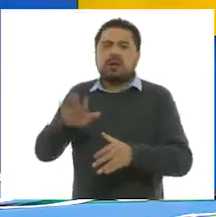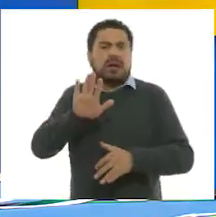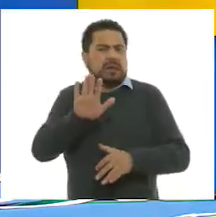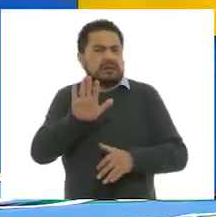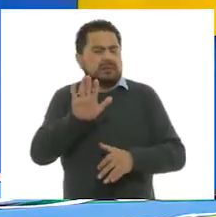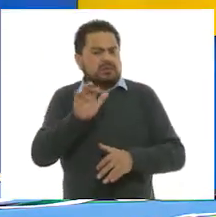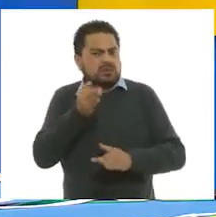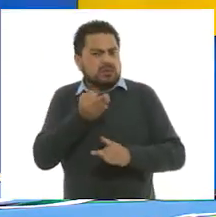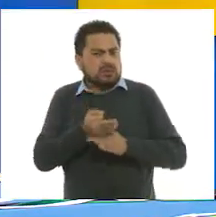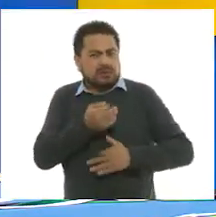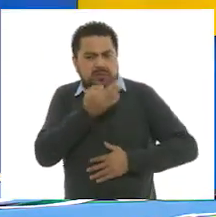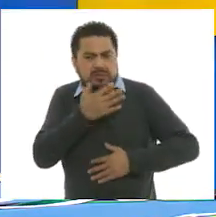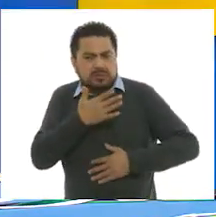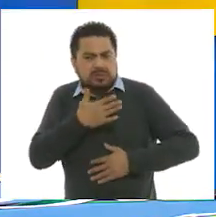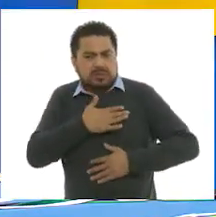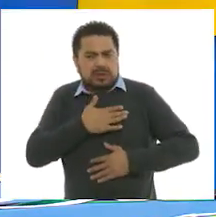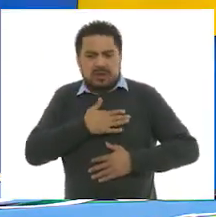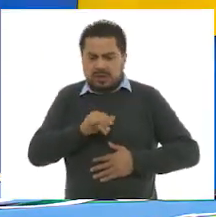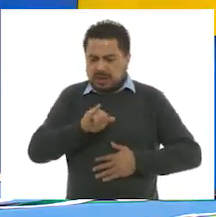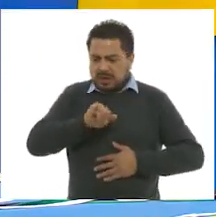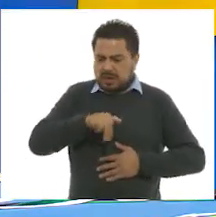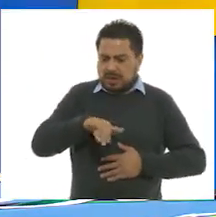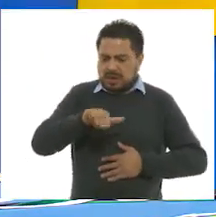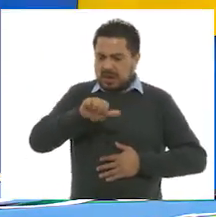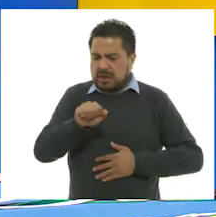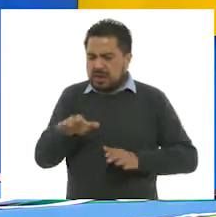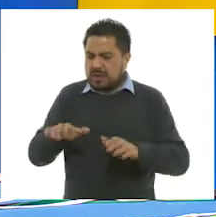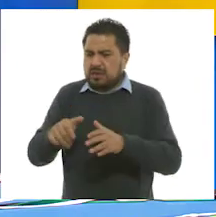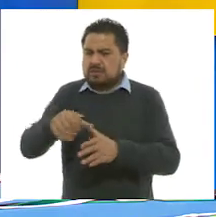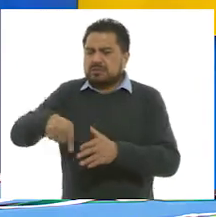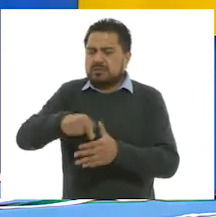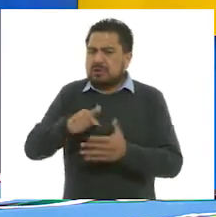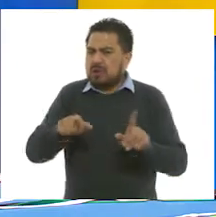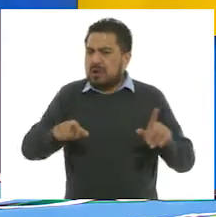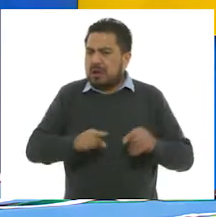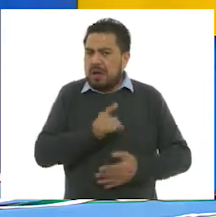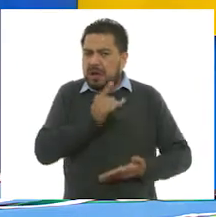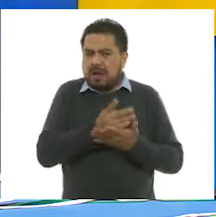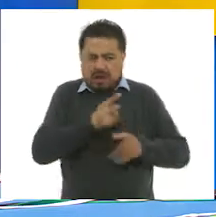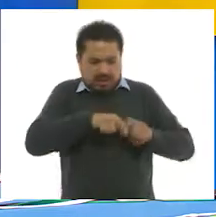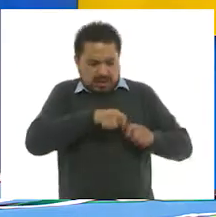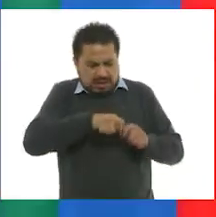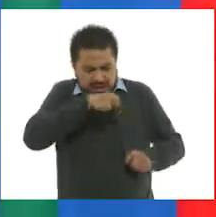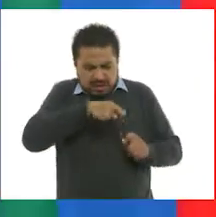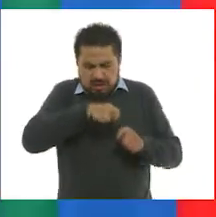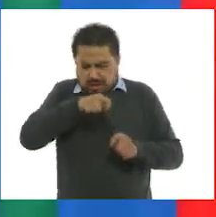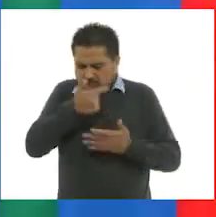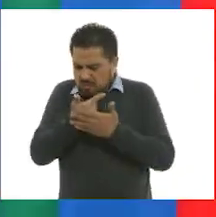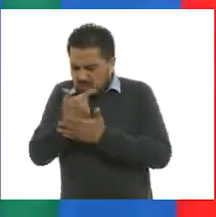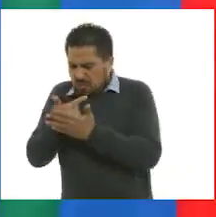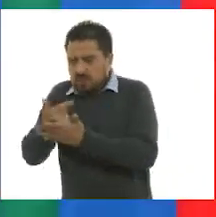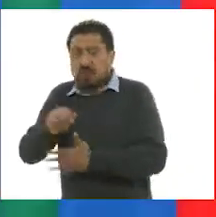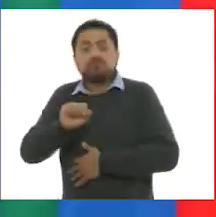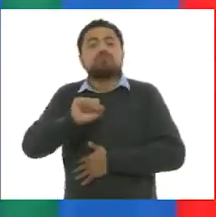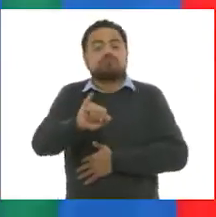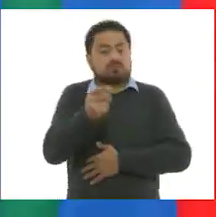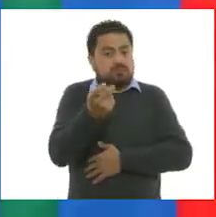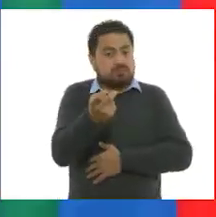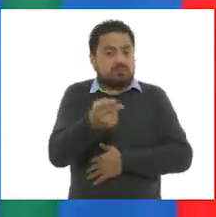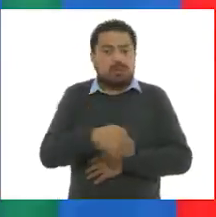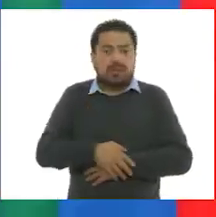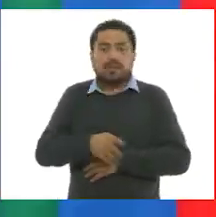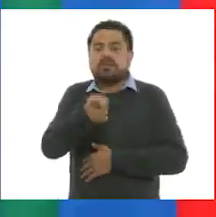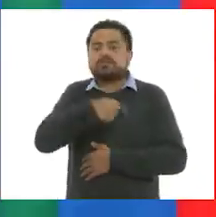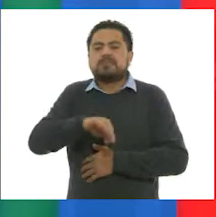¿me está usted diciendo que los incas contaban tan solo haciendo nudos? Exactamente, Jenny. Y para